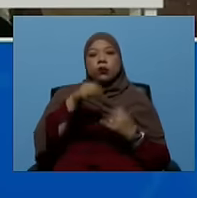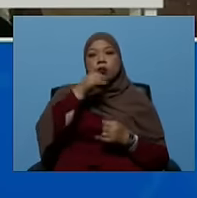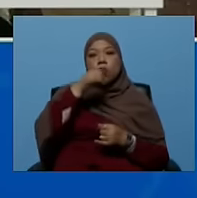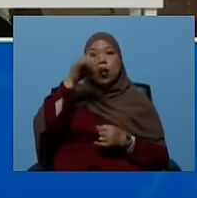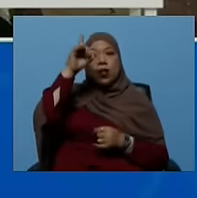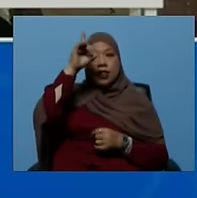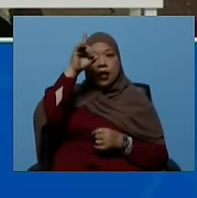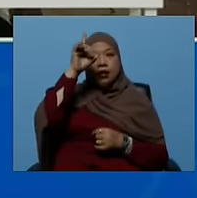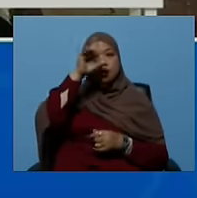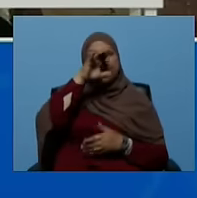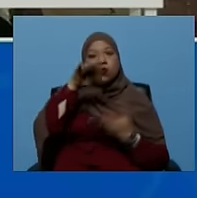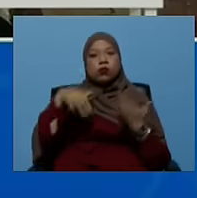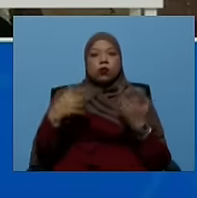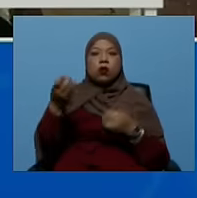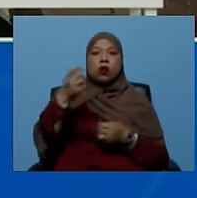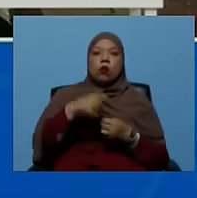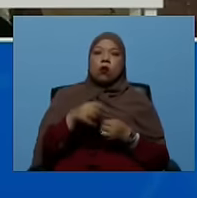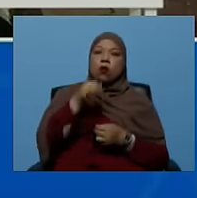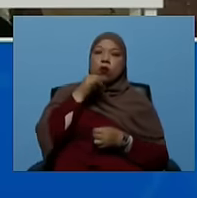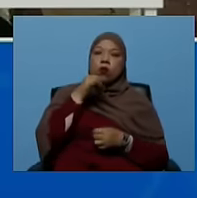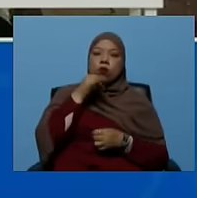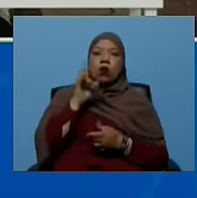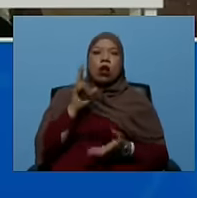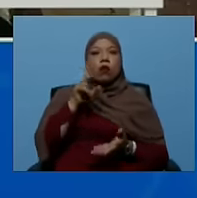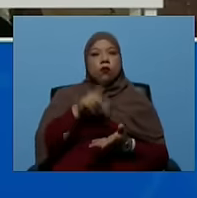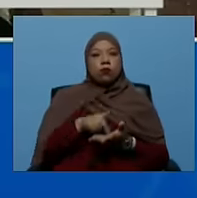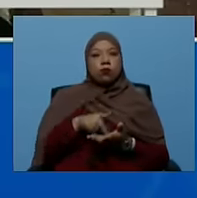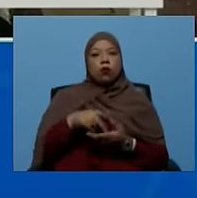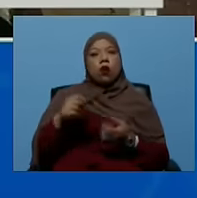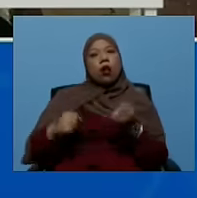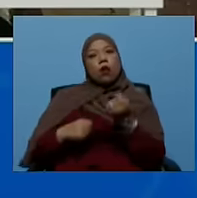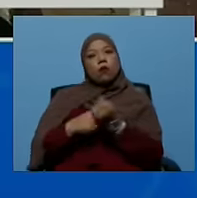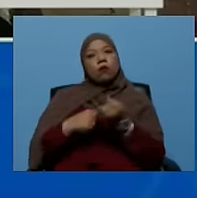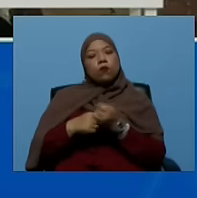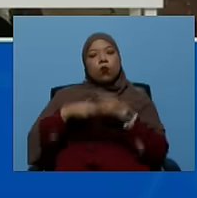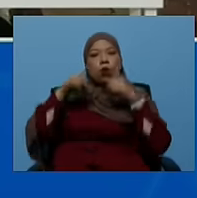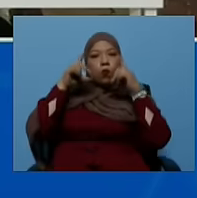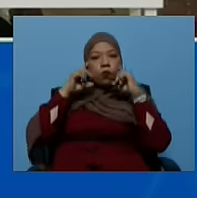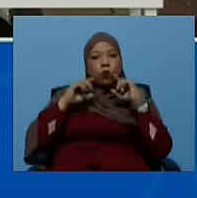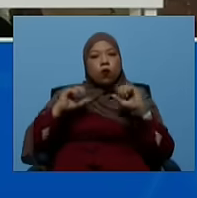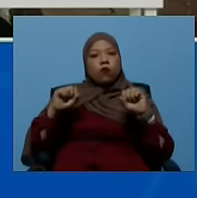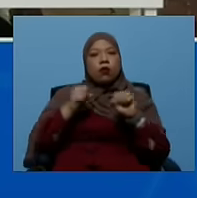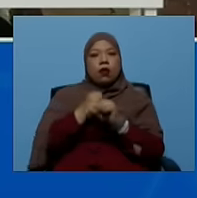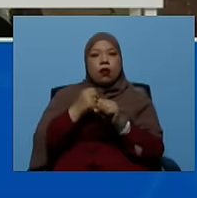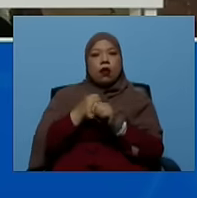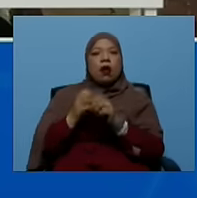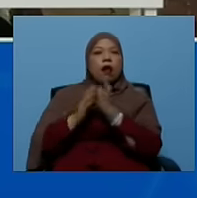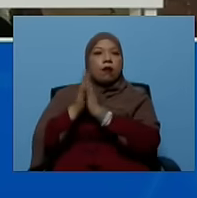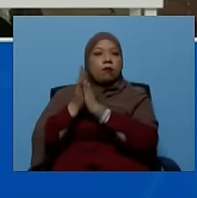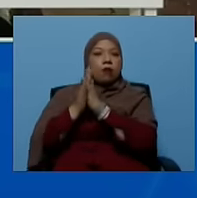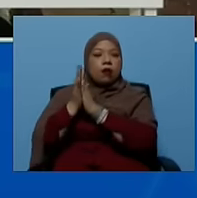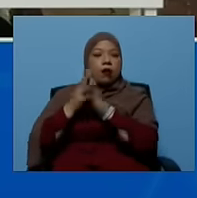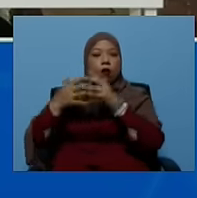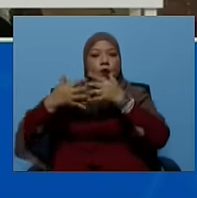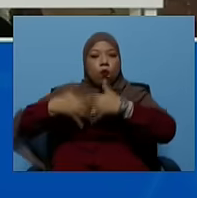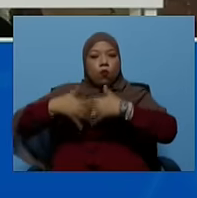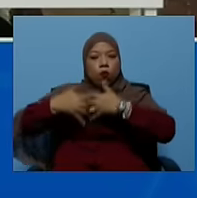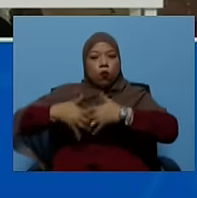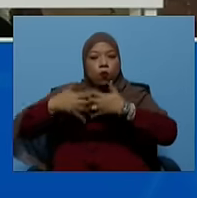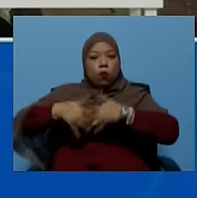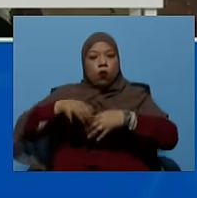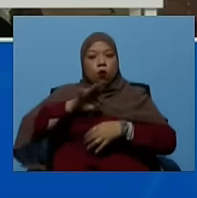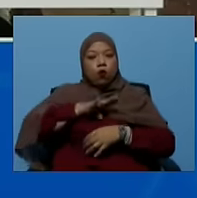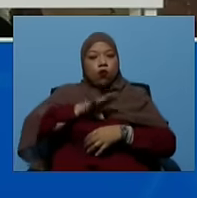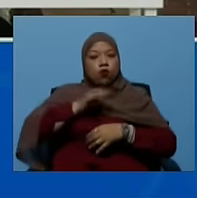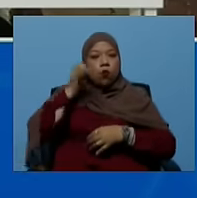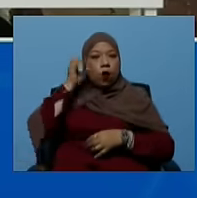delsi incrementar la presencia del apoyo profesional de empresas que entren con su capacidad